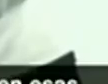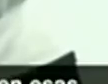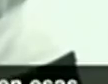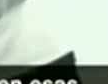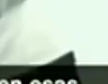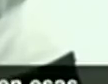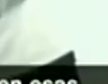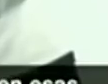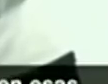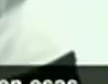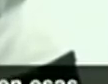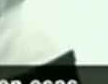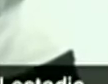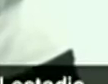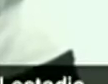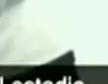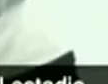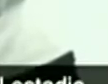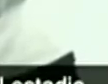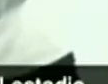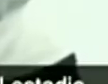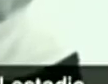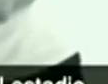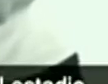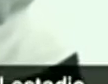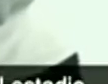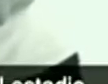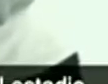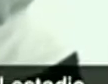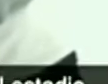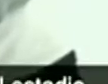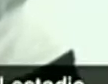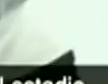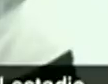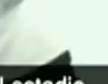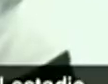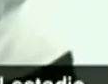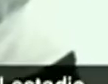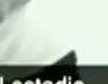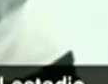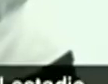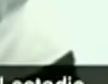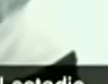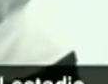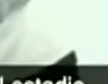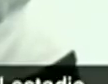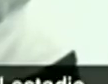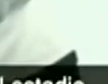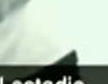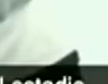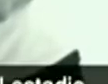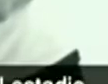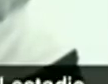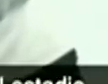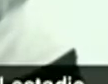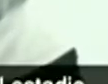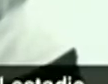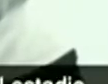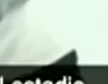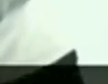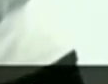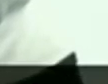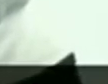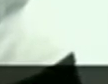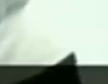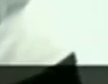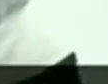que en esas camionetas del gobierno, él es trasladado hacia Aguaclara, hacia el estadio, donde había un helicóptero